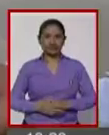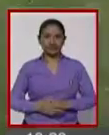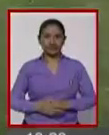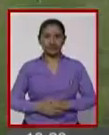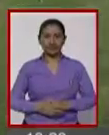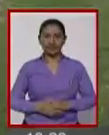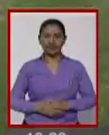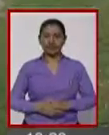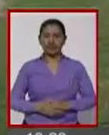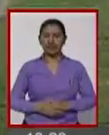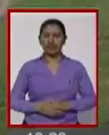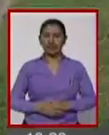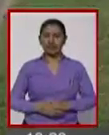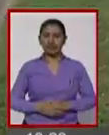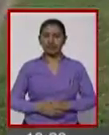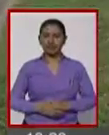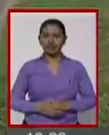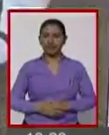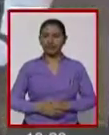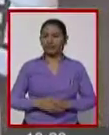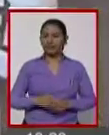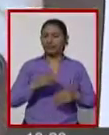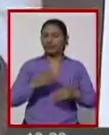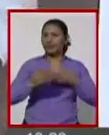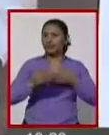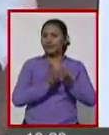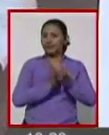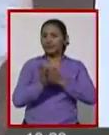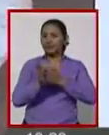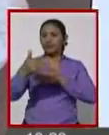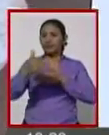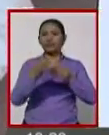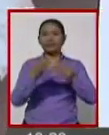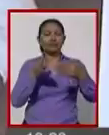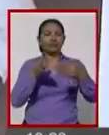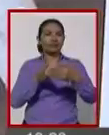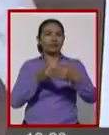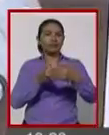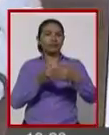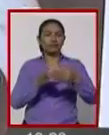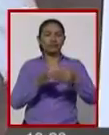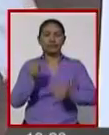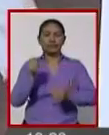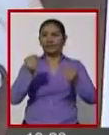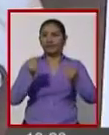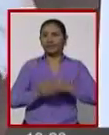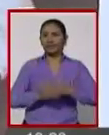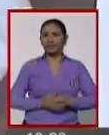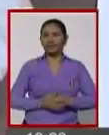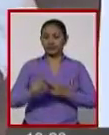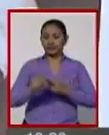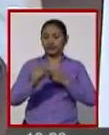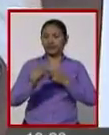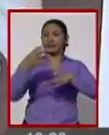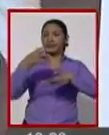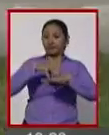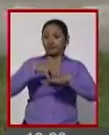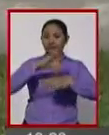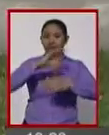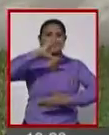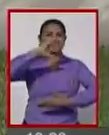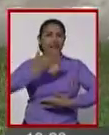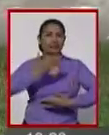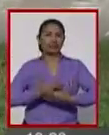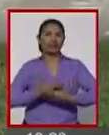y hasta mientras no, ya había estado por la otra esquina ya la movilidad del Ipsum. ¿El taxista se fue con su hijo?